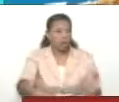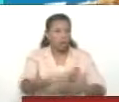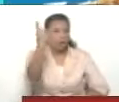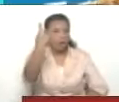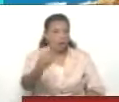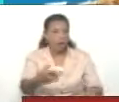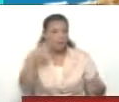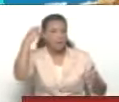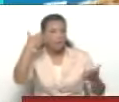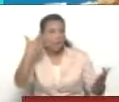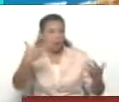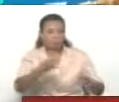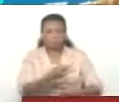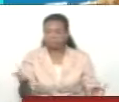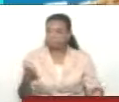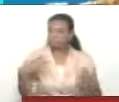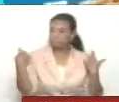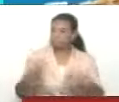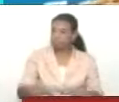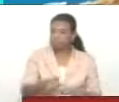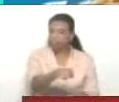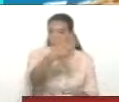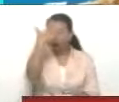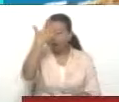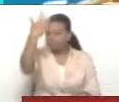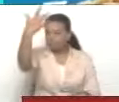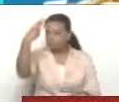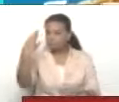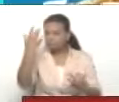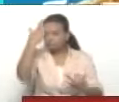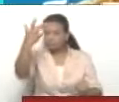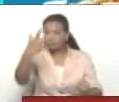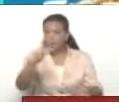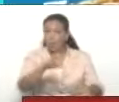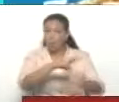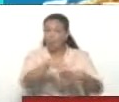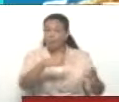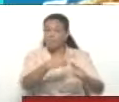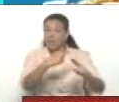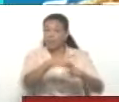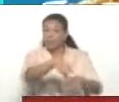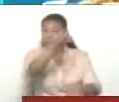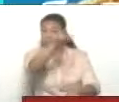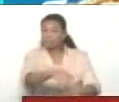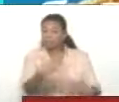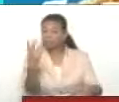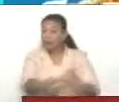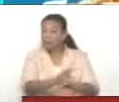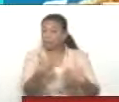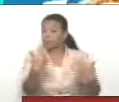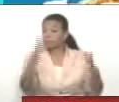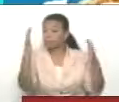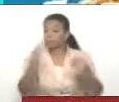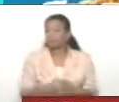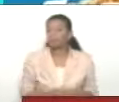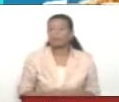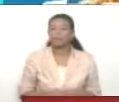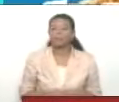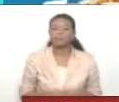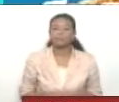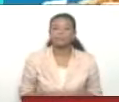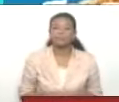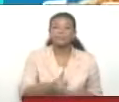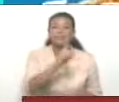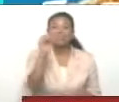¿Ah? Tanta eficiencia nos puede hacer daño. Adelante video con Priscila, 100